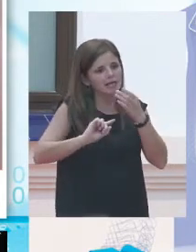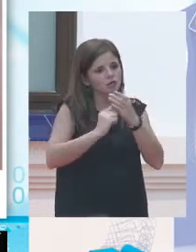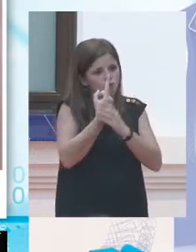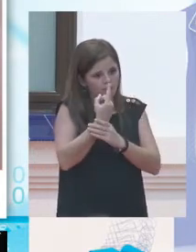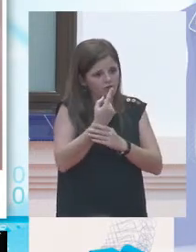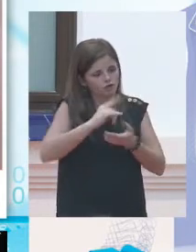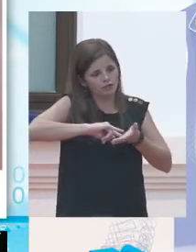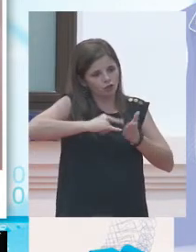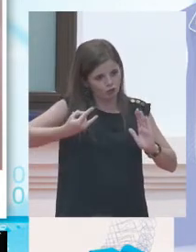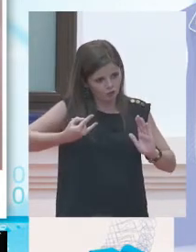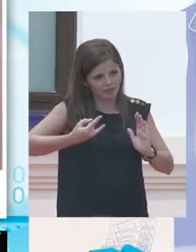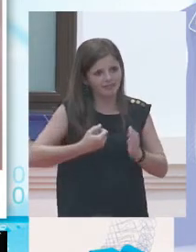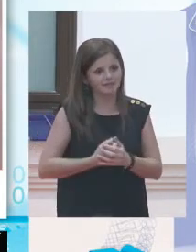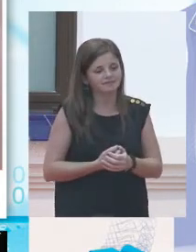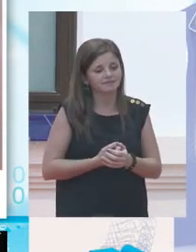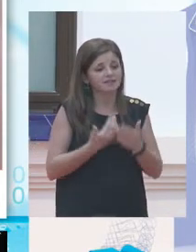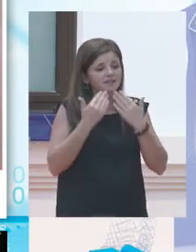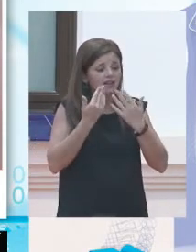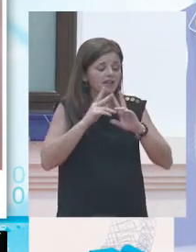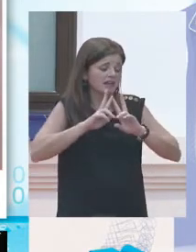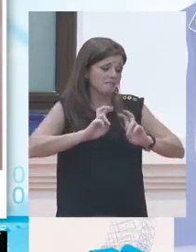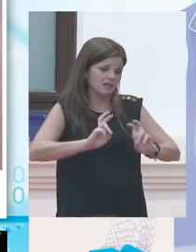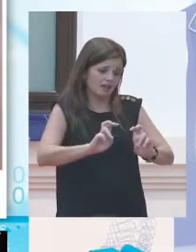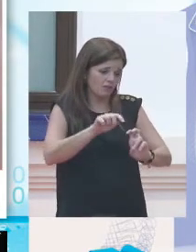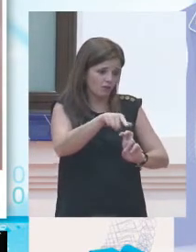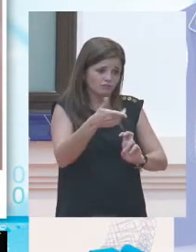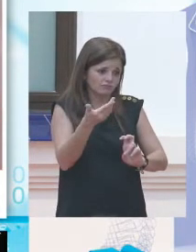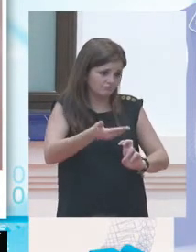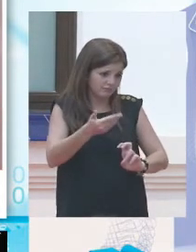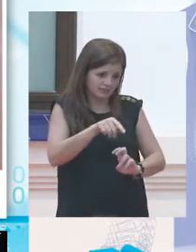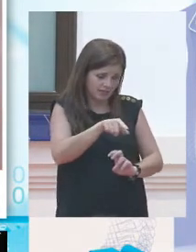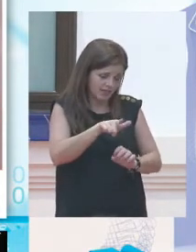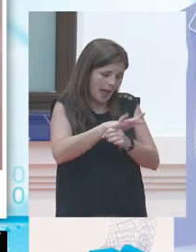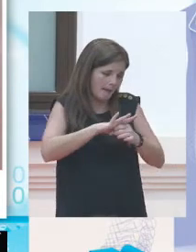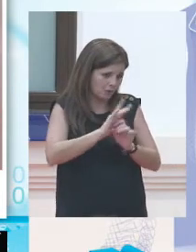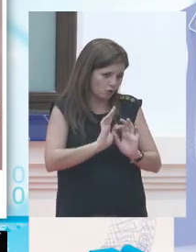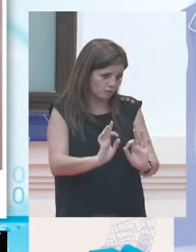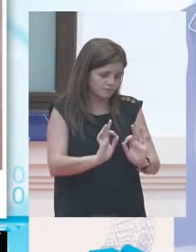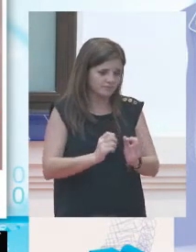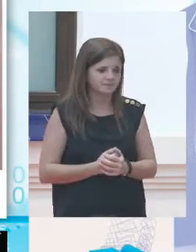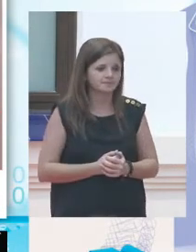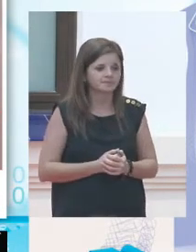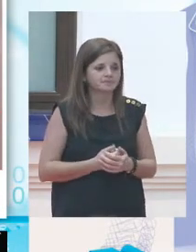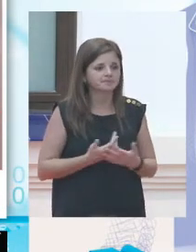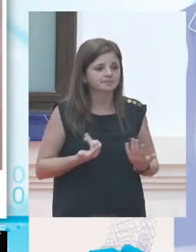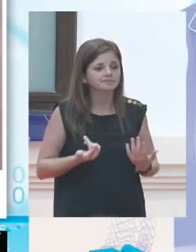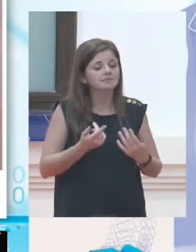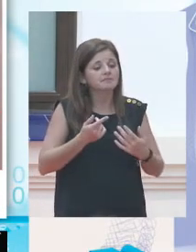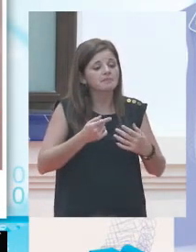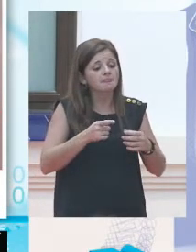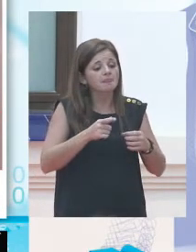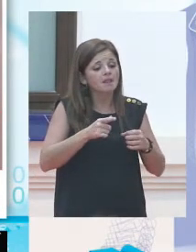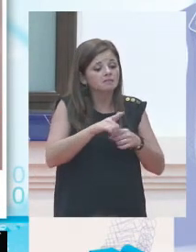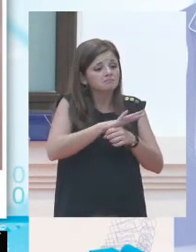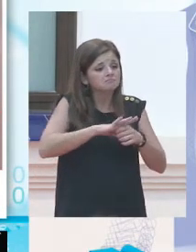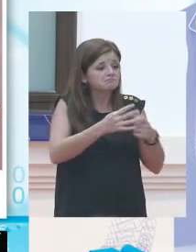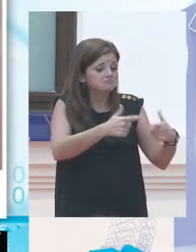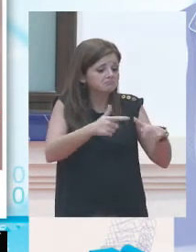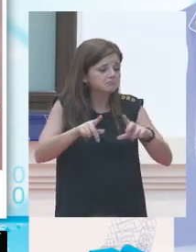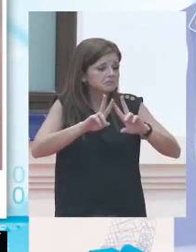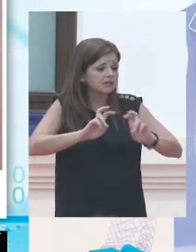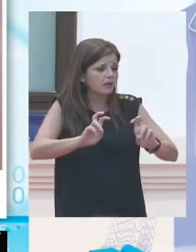tecnológica, además bueno, de la investigación fundamental, que es otro ámbito. Nuestros campos de investigación pues son